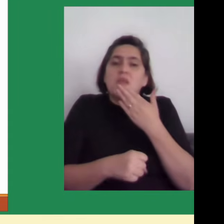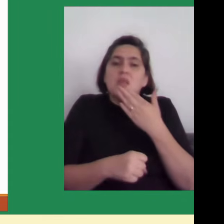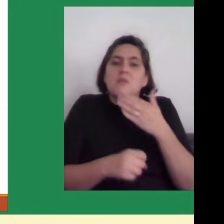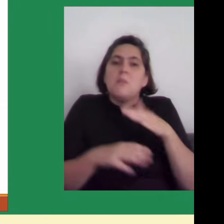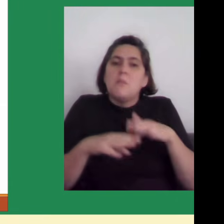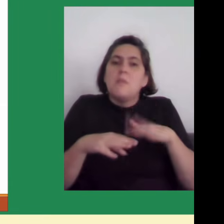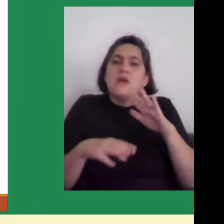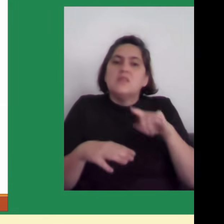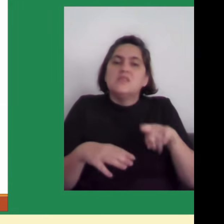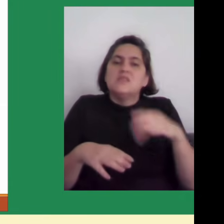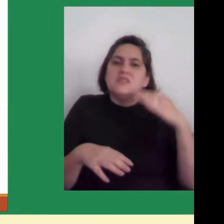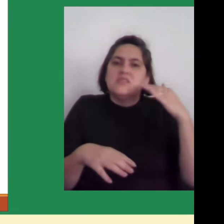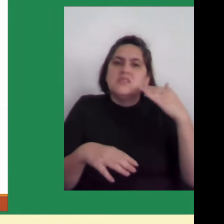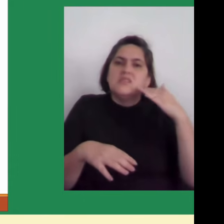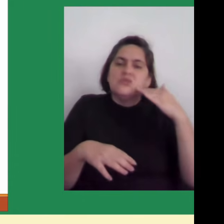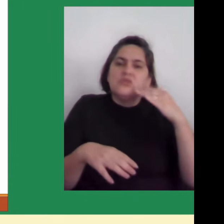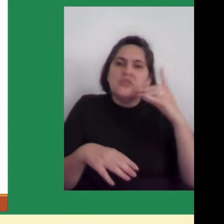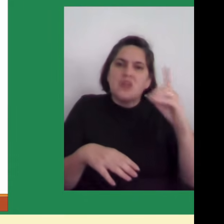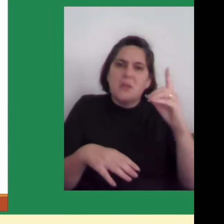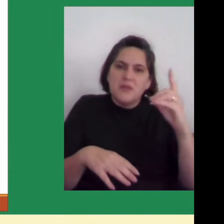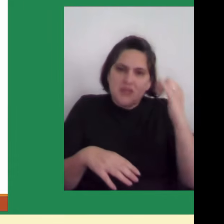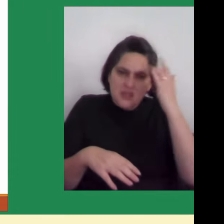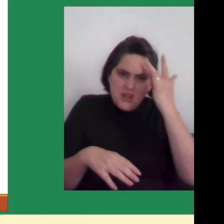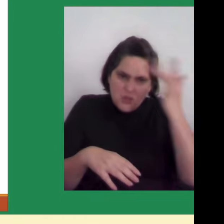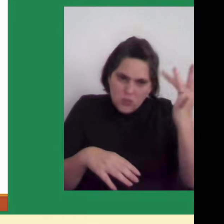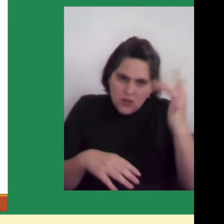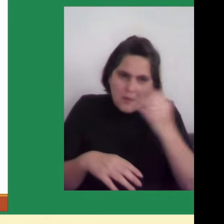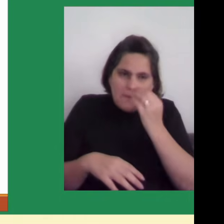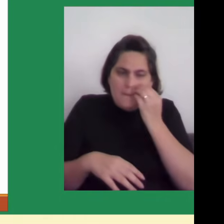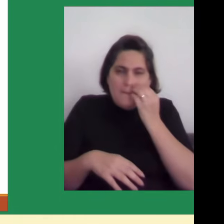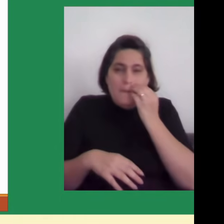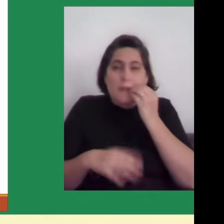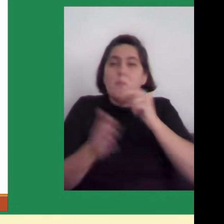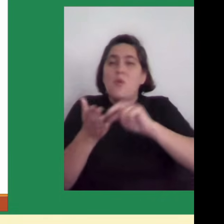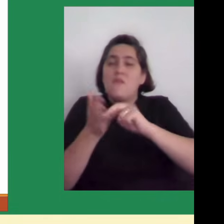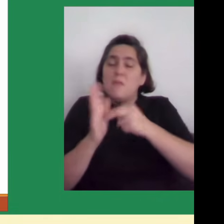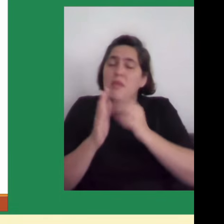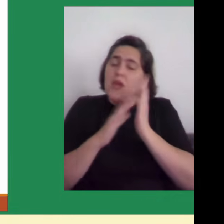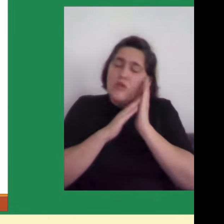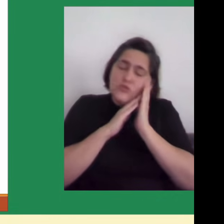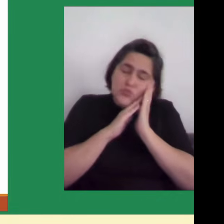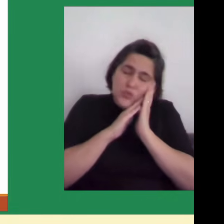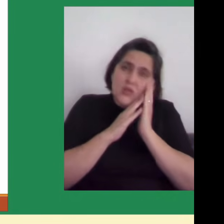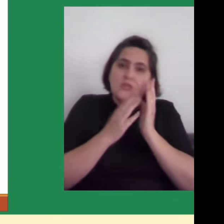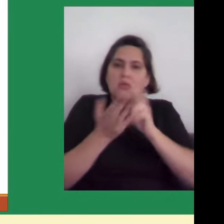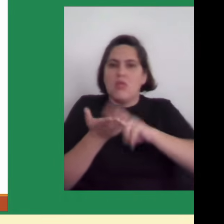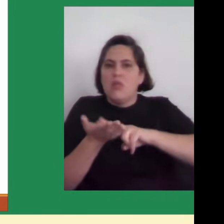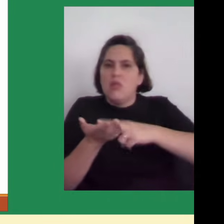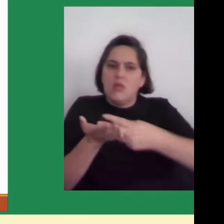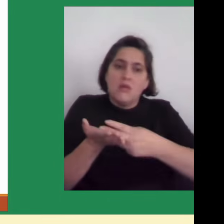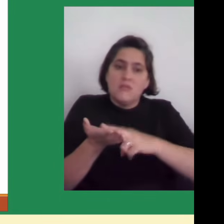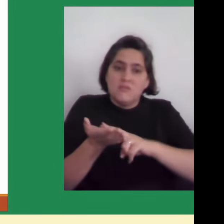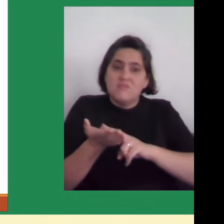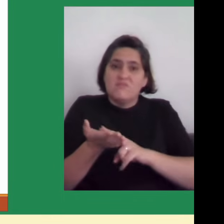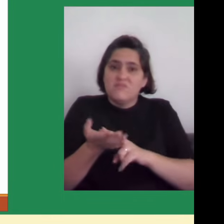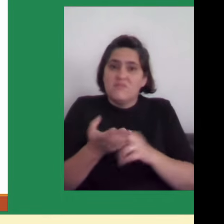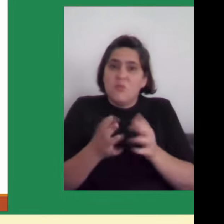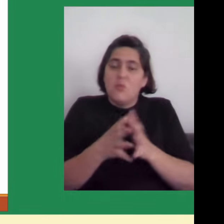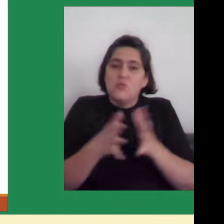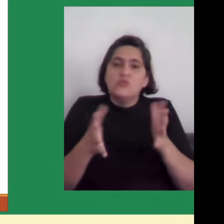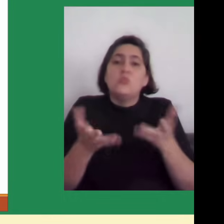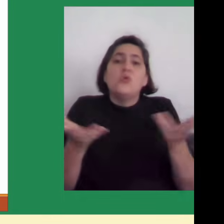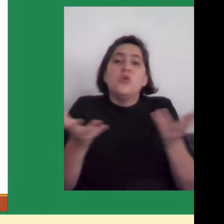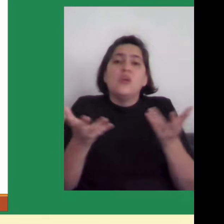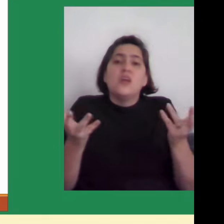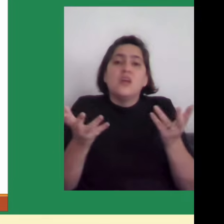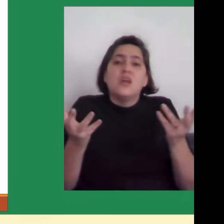intelectual. Trastornos del sueño tan prevalentes en nuestros niños, que está dado por características